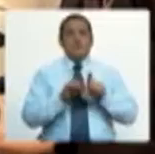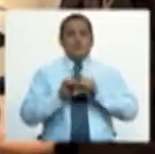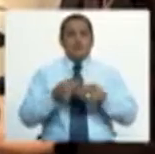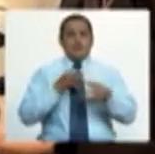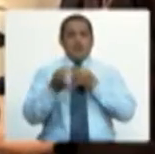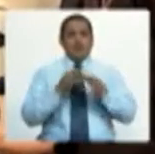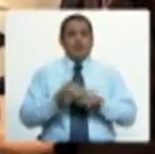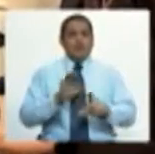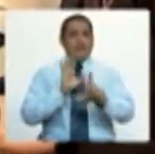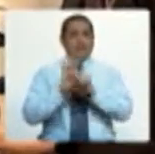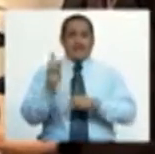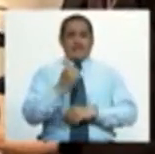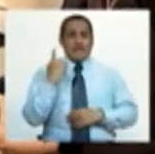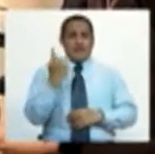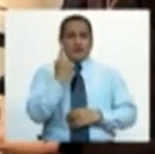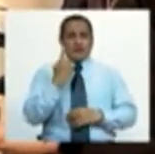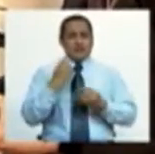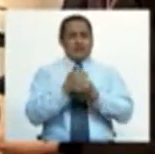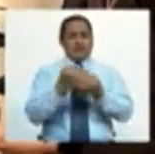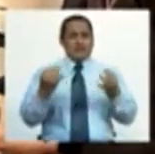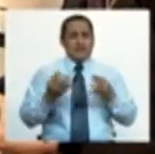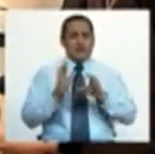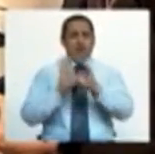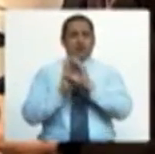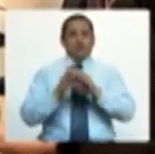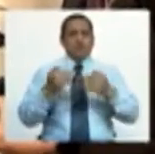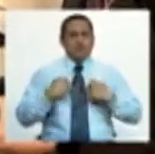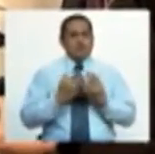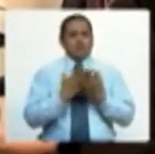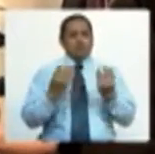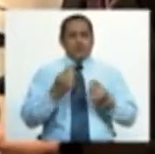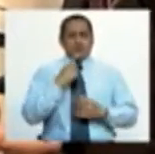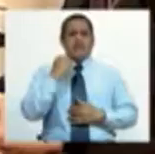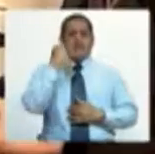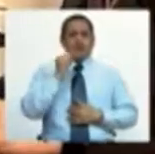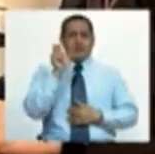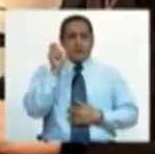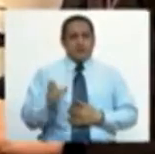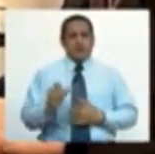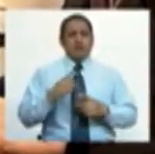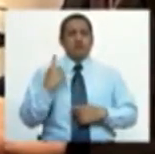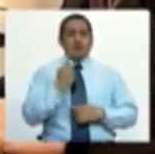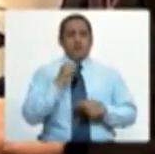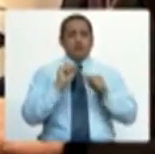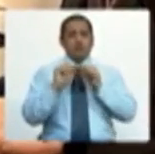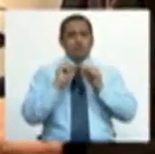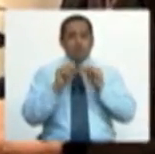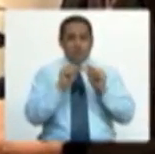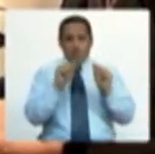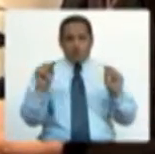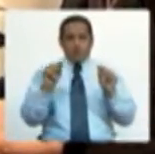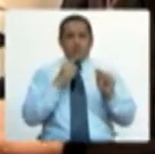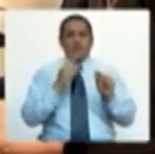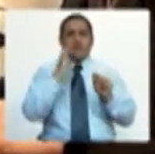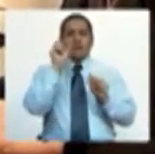cuenta que el 71 es una regla genérica, o sea, el resto del Código tiene una serie de derechos del procesado, pero solamente un artículo dice que pueden